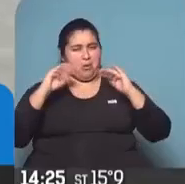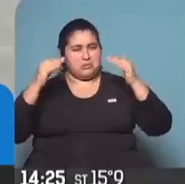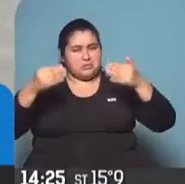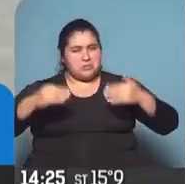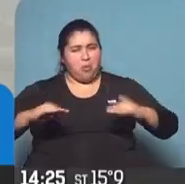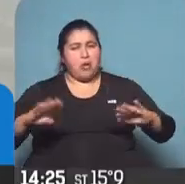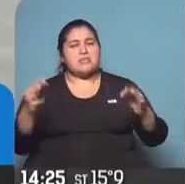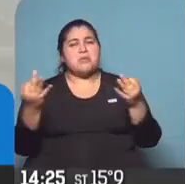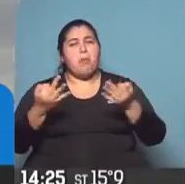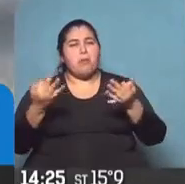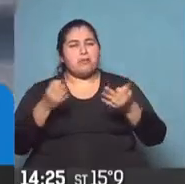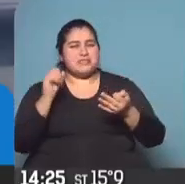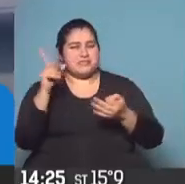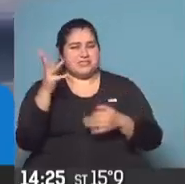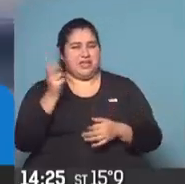armada